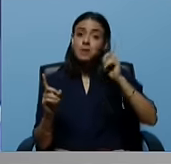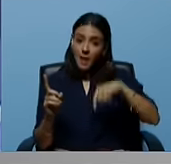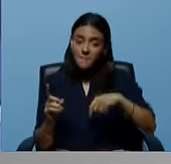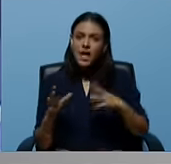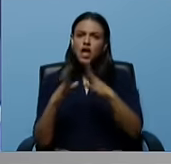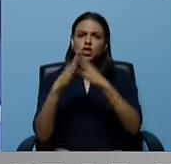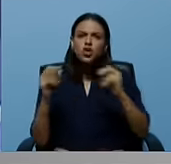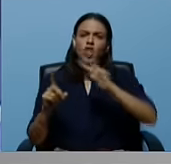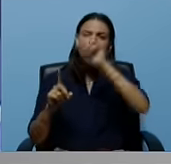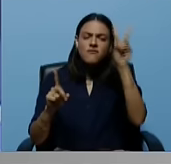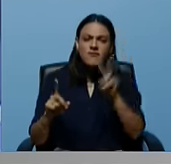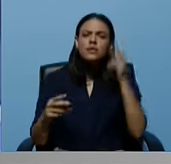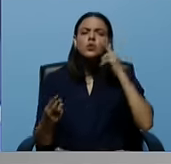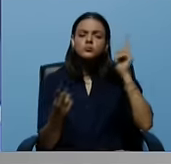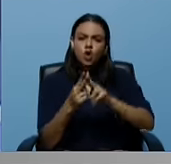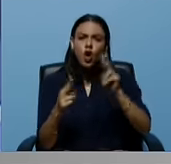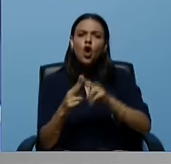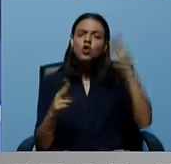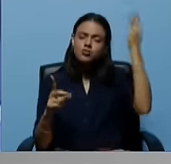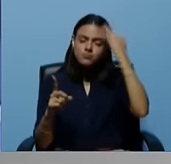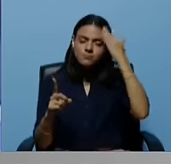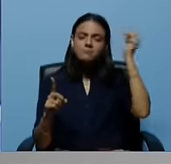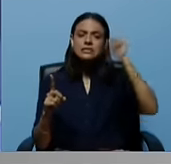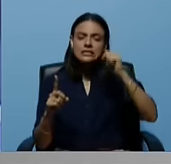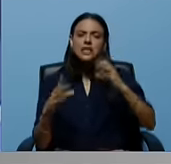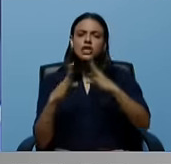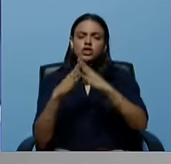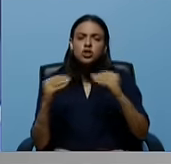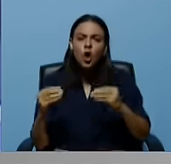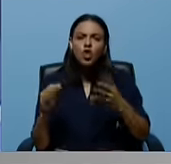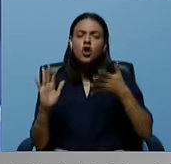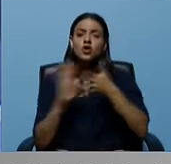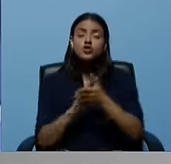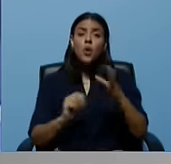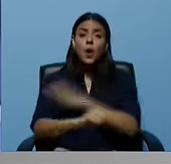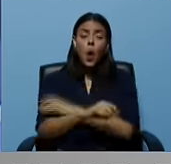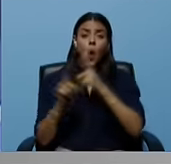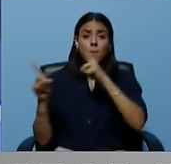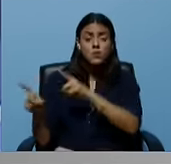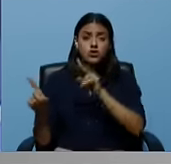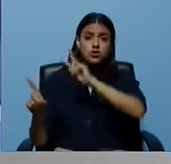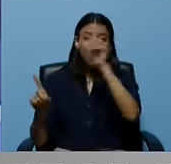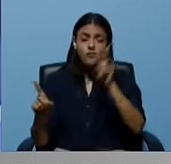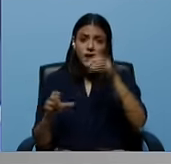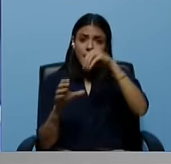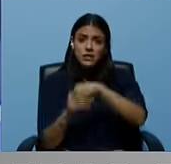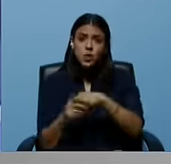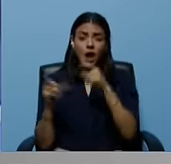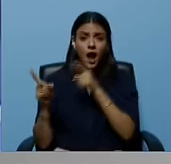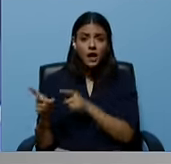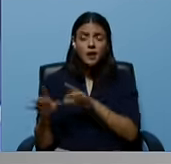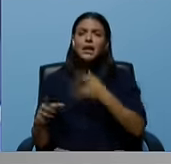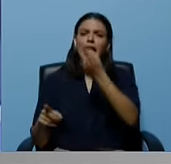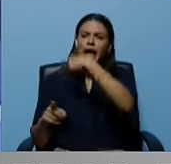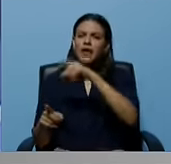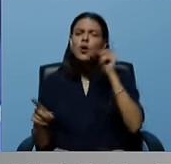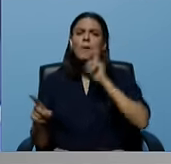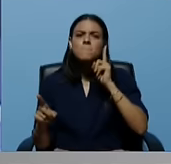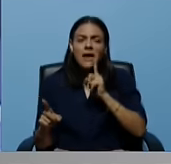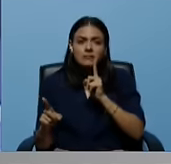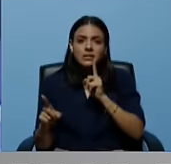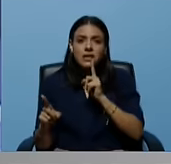toda Venezuela conoce, sobre todo cuando se refiere a la derecha venezolana, que la mentira